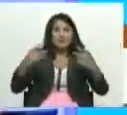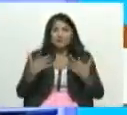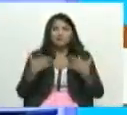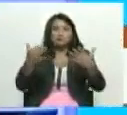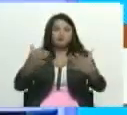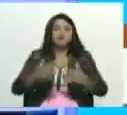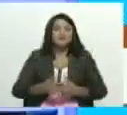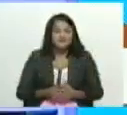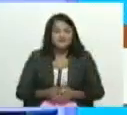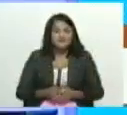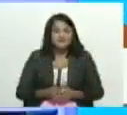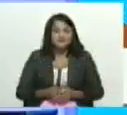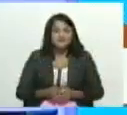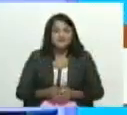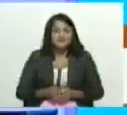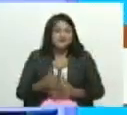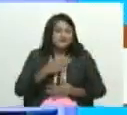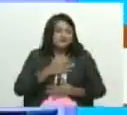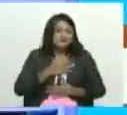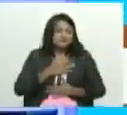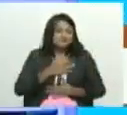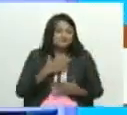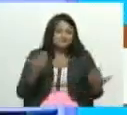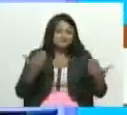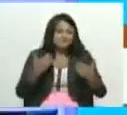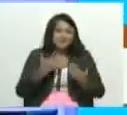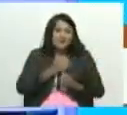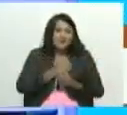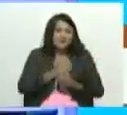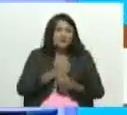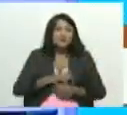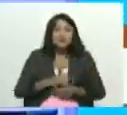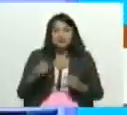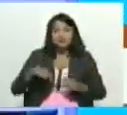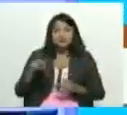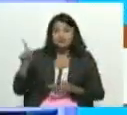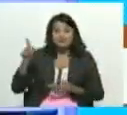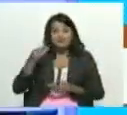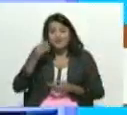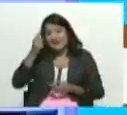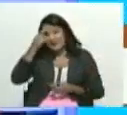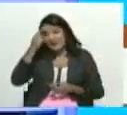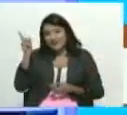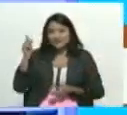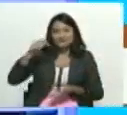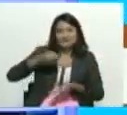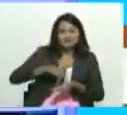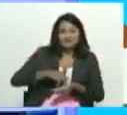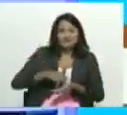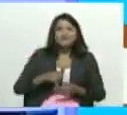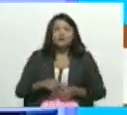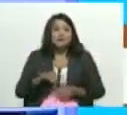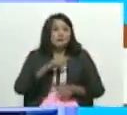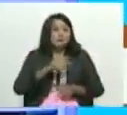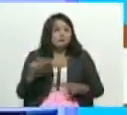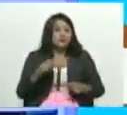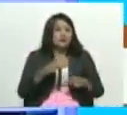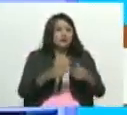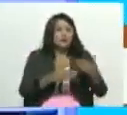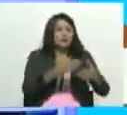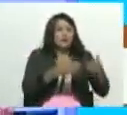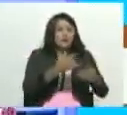por haber recibido tanto amor con vengo de la India en donde la gente progresista tiene